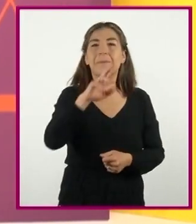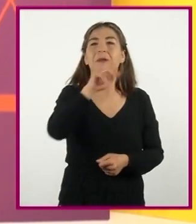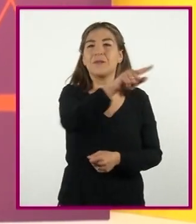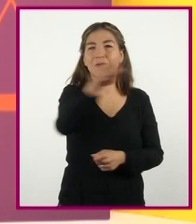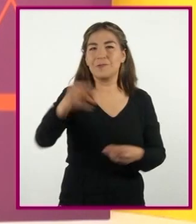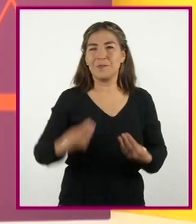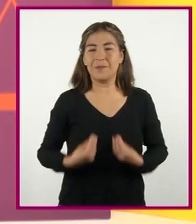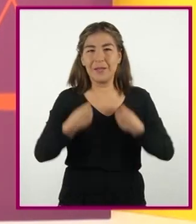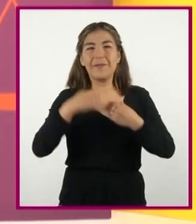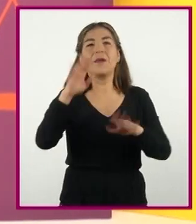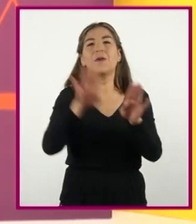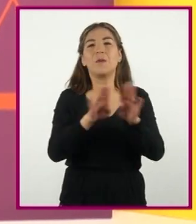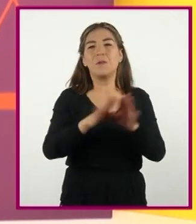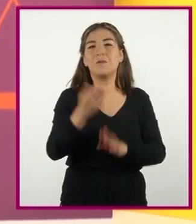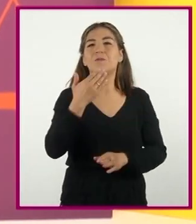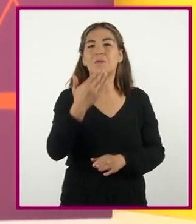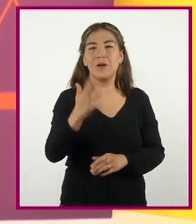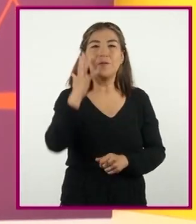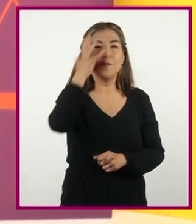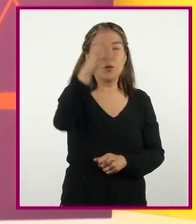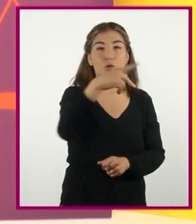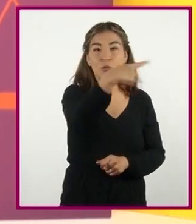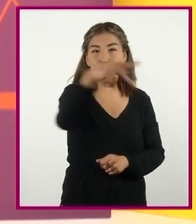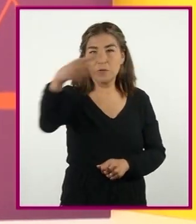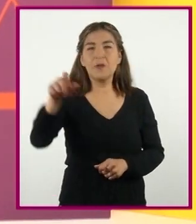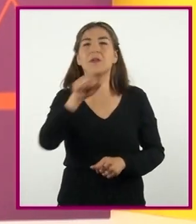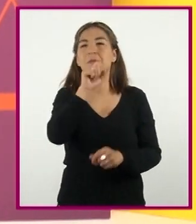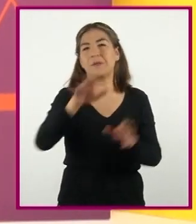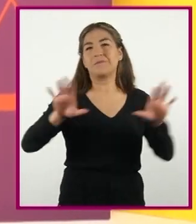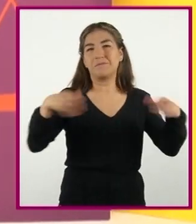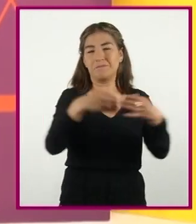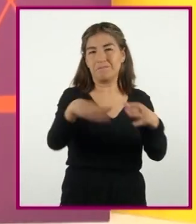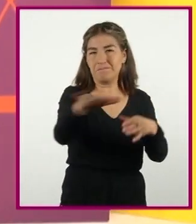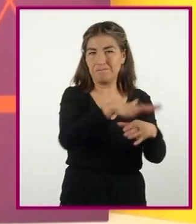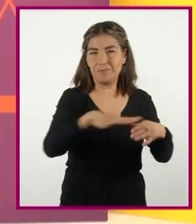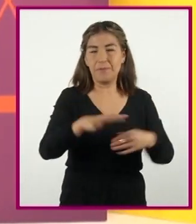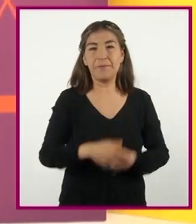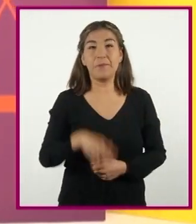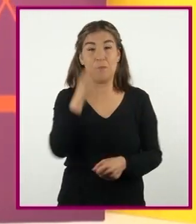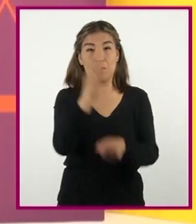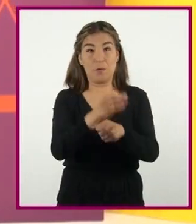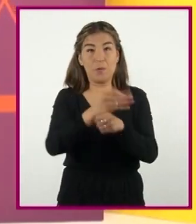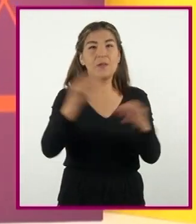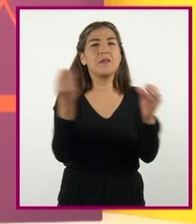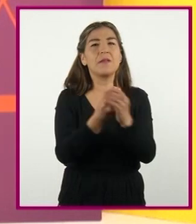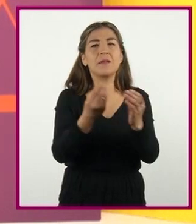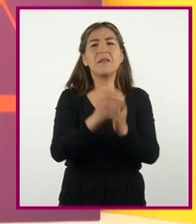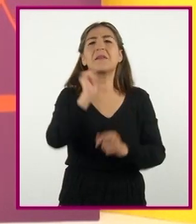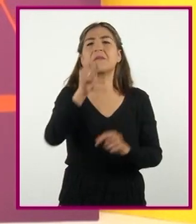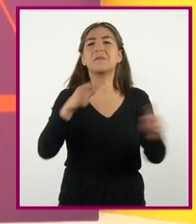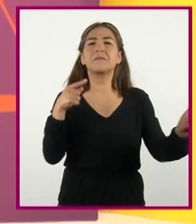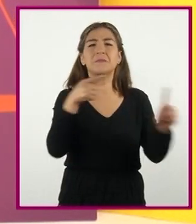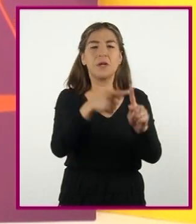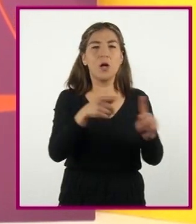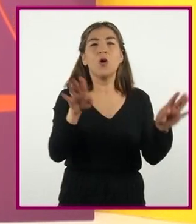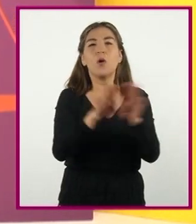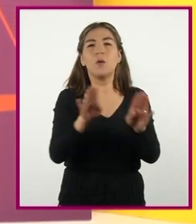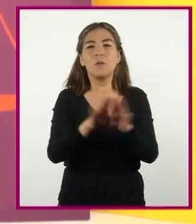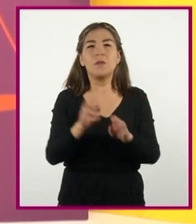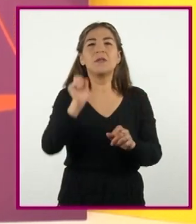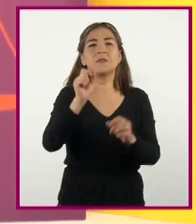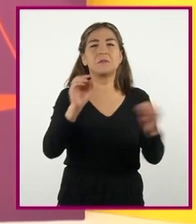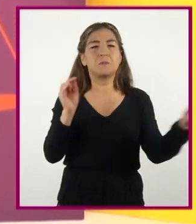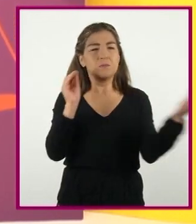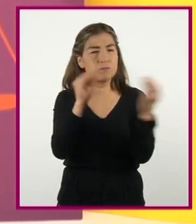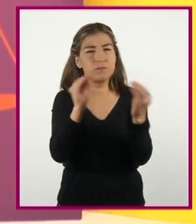y contribuir al bienestar propio y al de su comunidad. En esta sesión, identificaremos argumentos